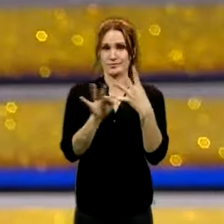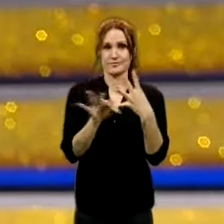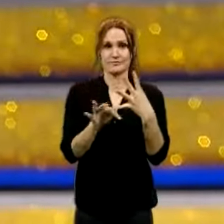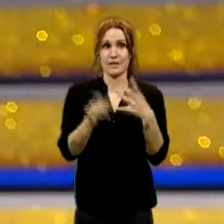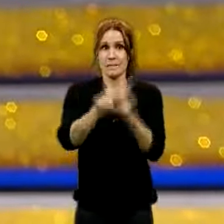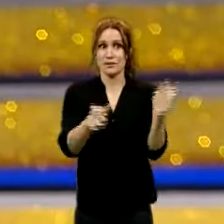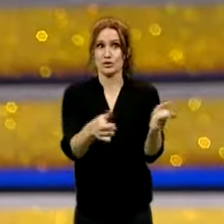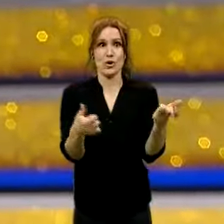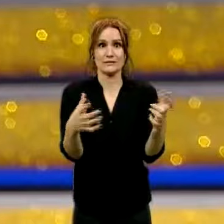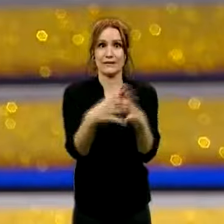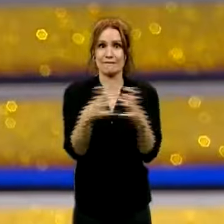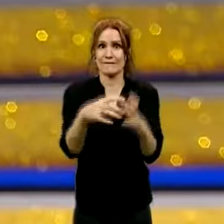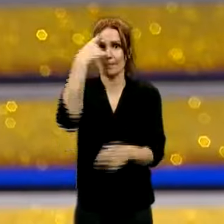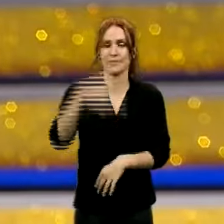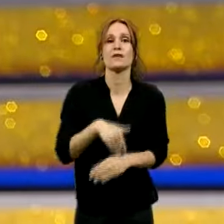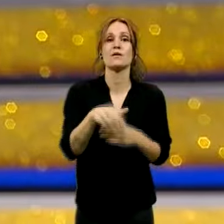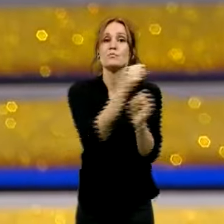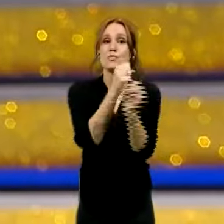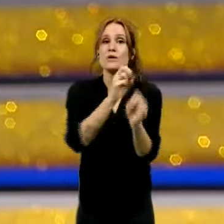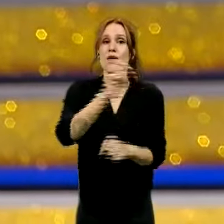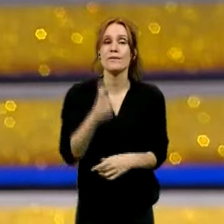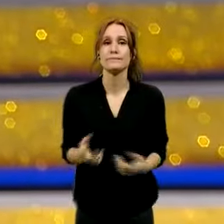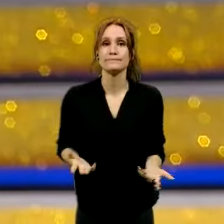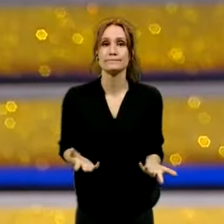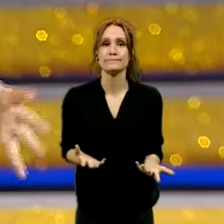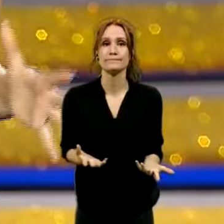saber. Vale. Siguiente murga.